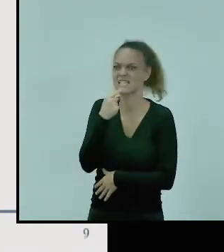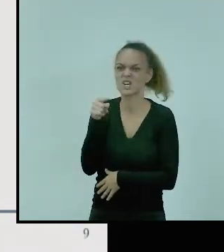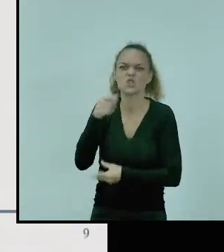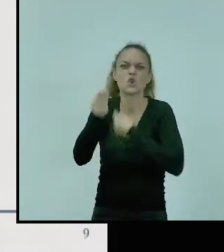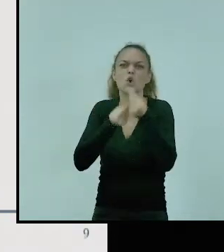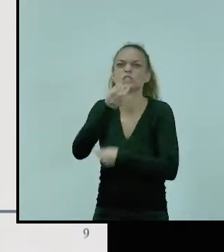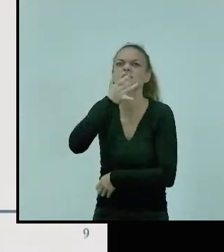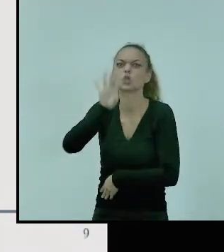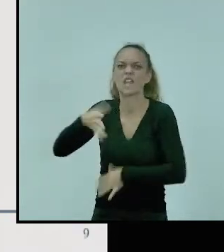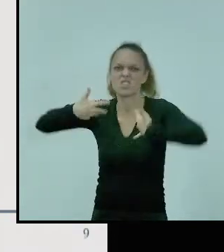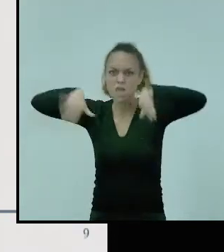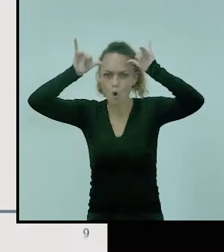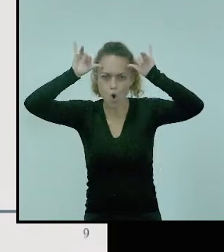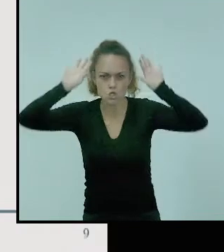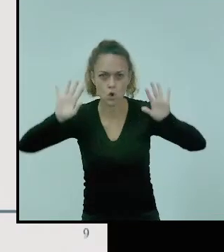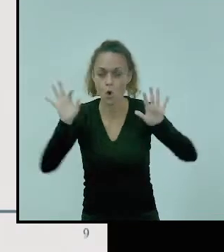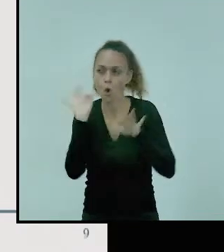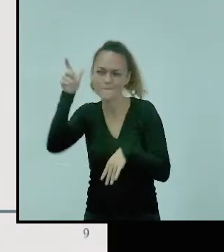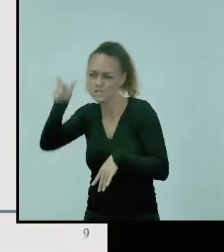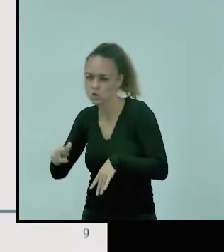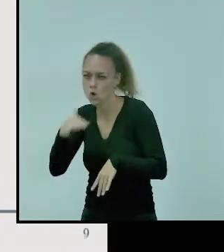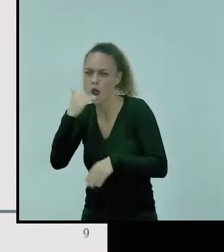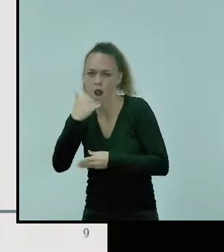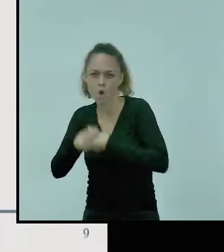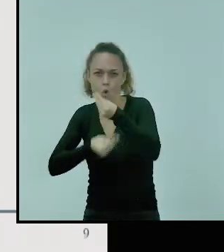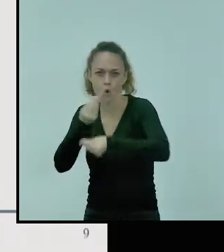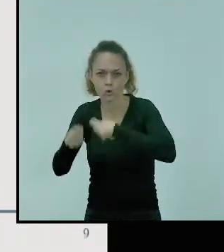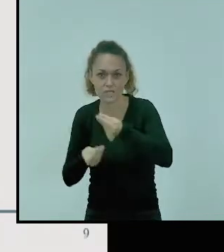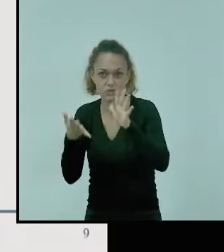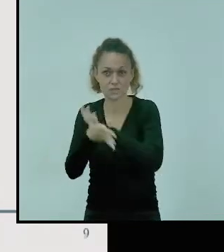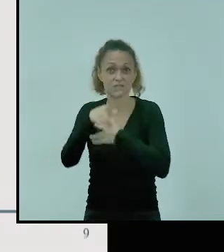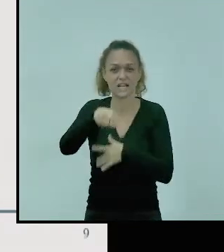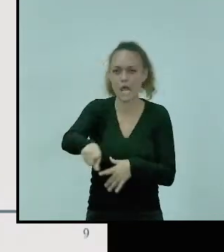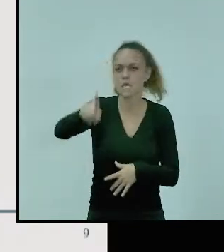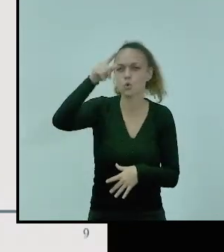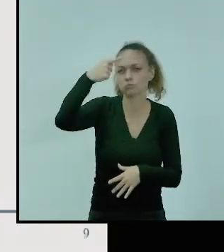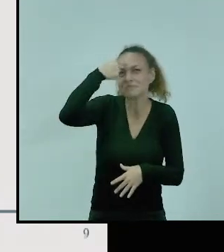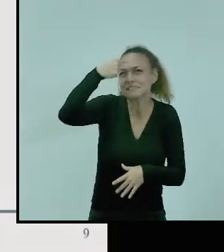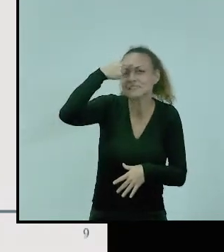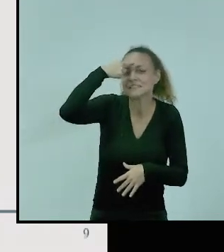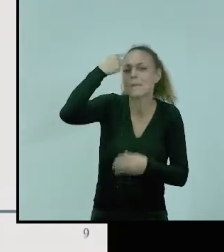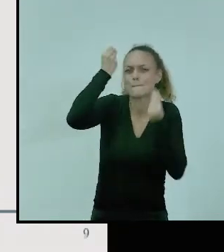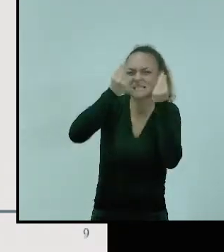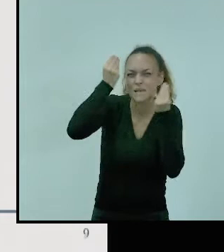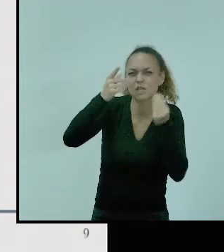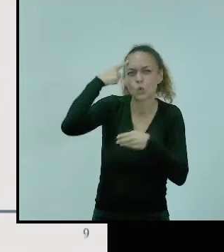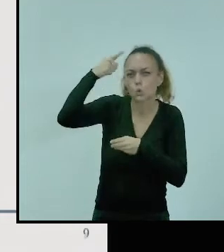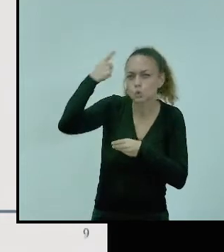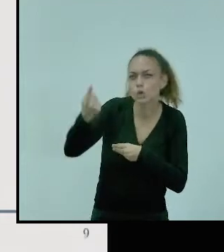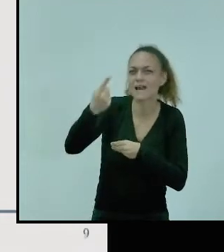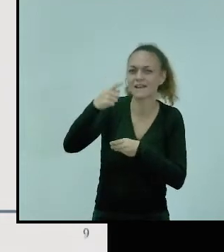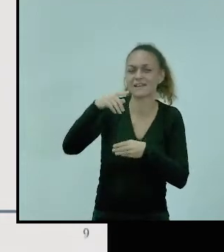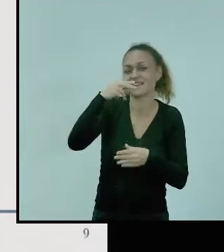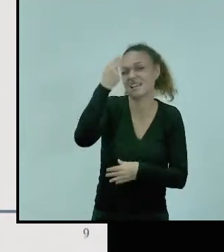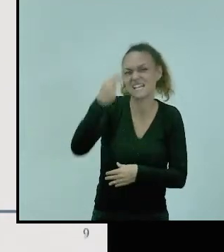o que alguien estaba provocándolo. Había un arraigo cultural cristiano muy importante y entendían que afectar a